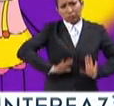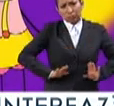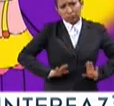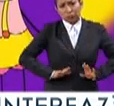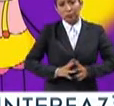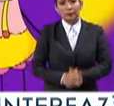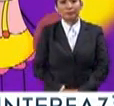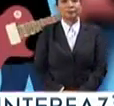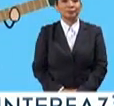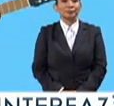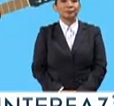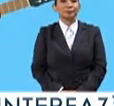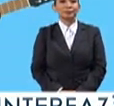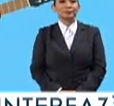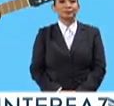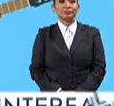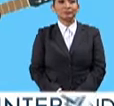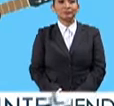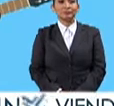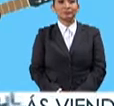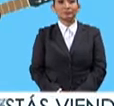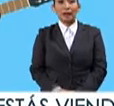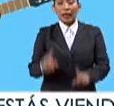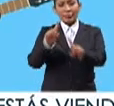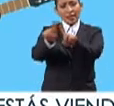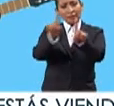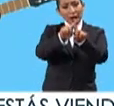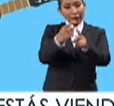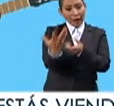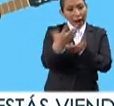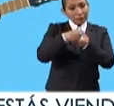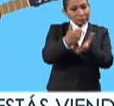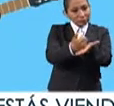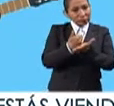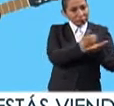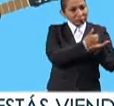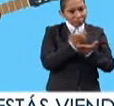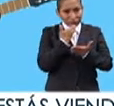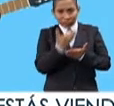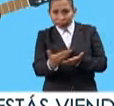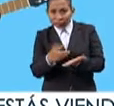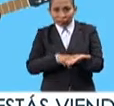ser las diferencias no se enriquecen